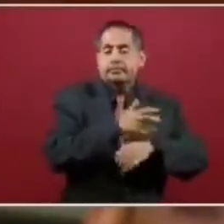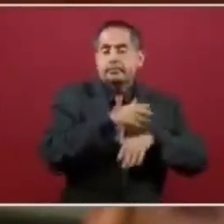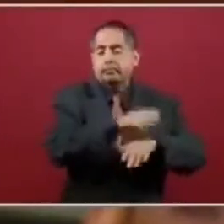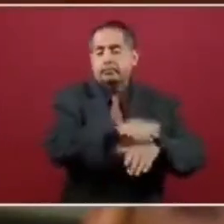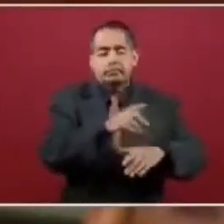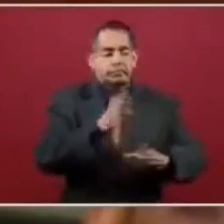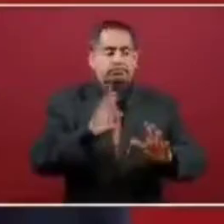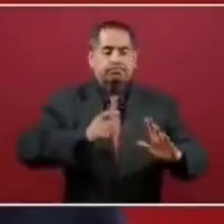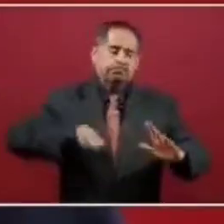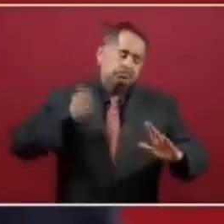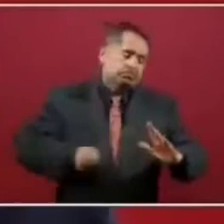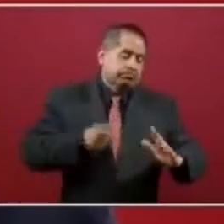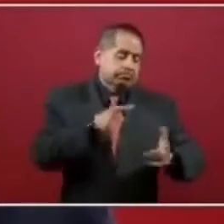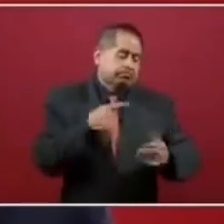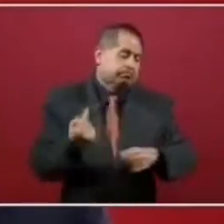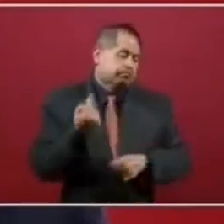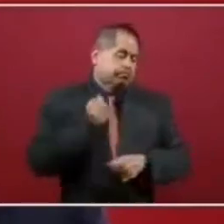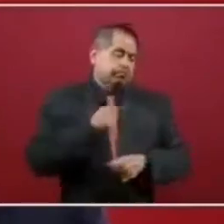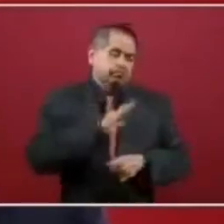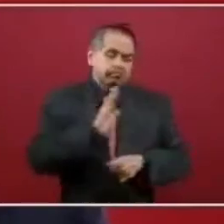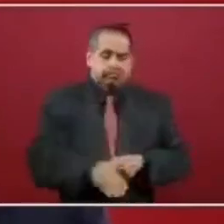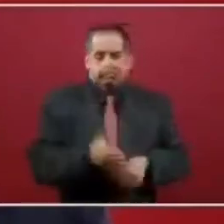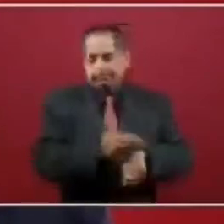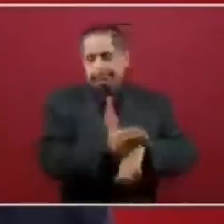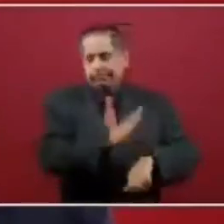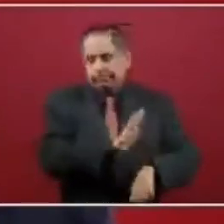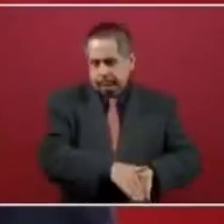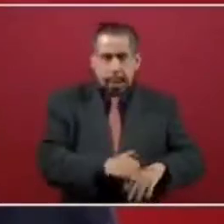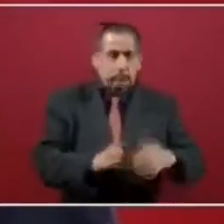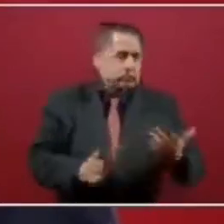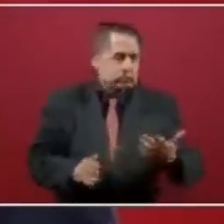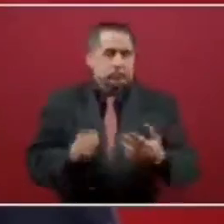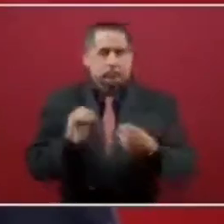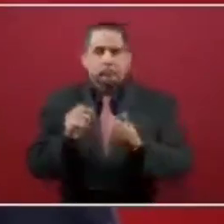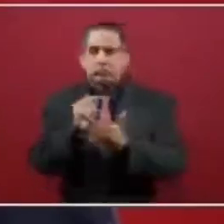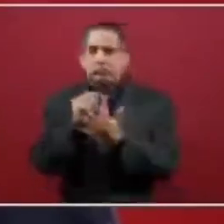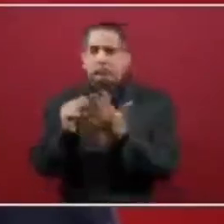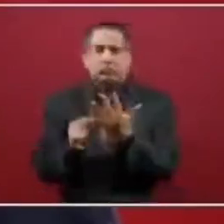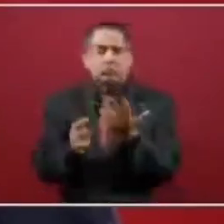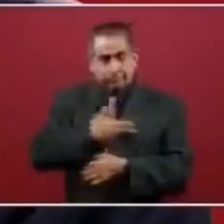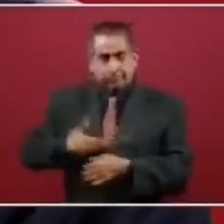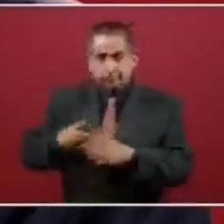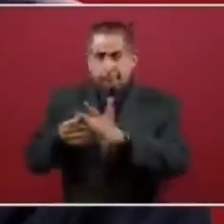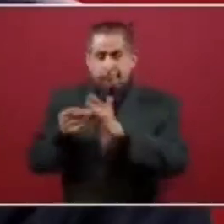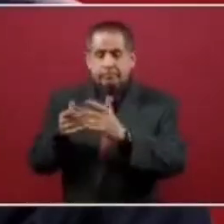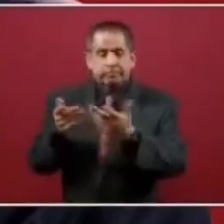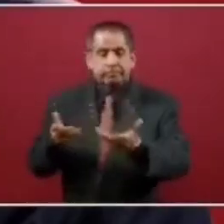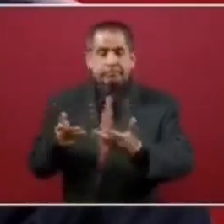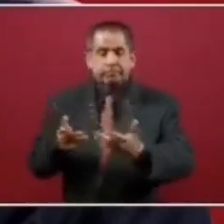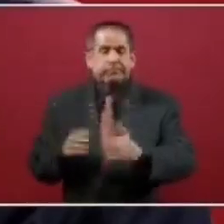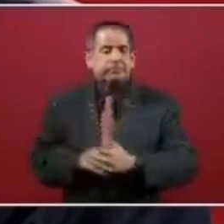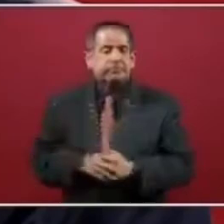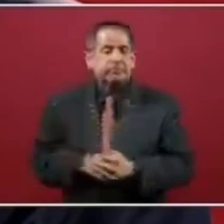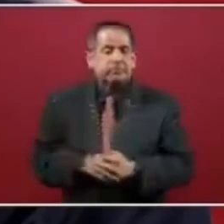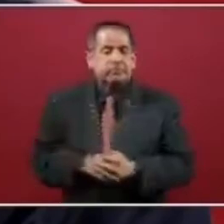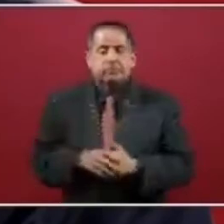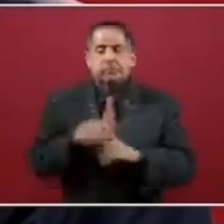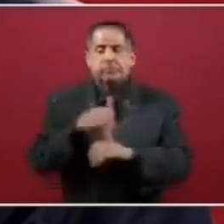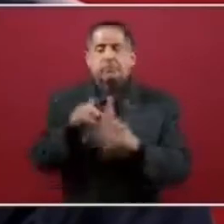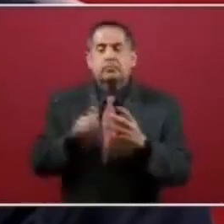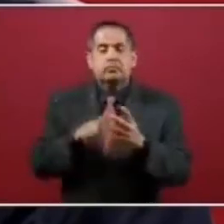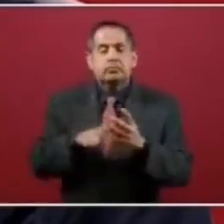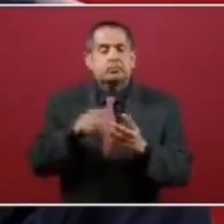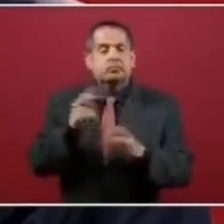en los sentenciados a muerte, no solo en el caso de Tamayo, sino en otros casos? Y acerca de